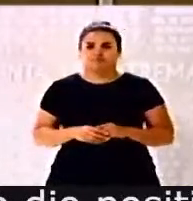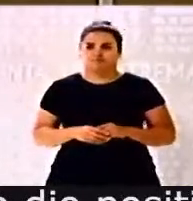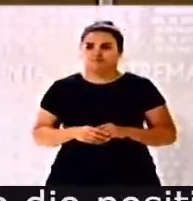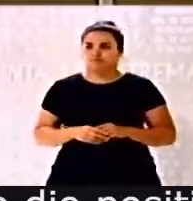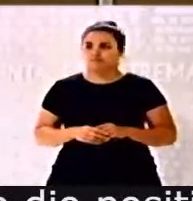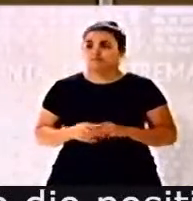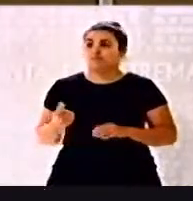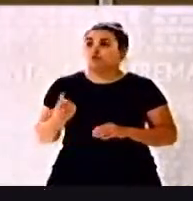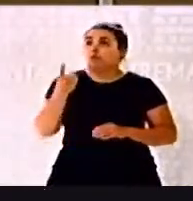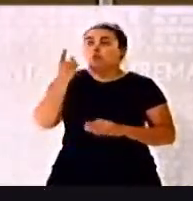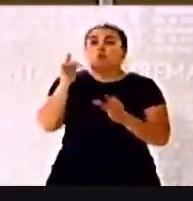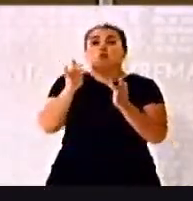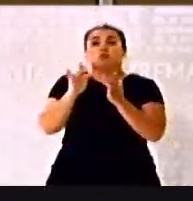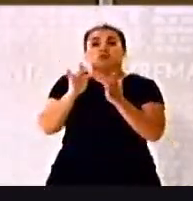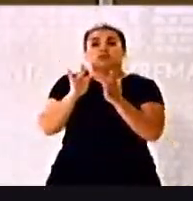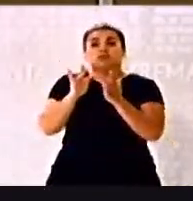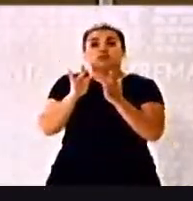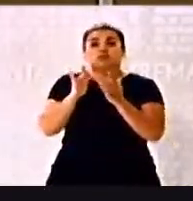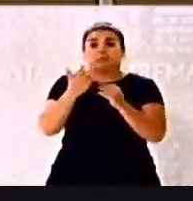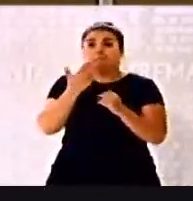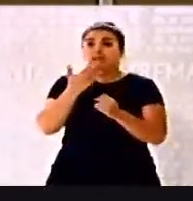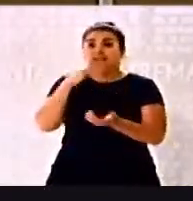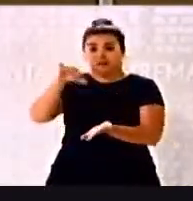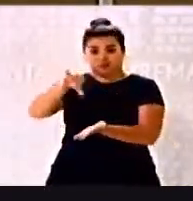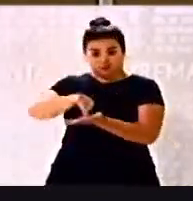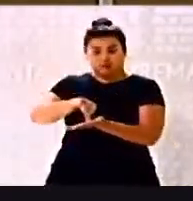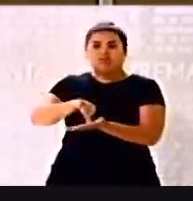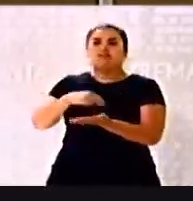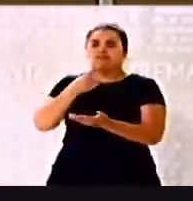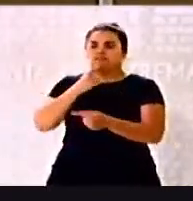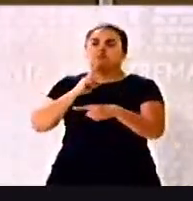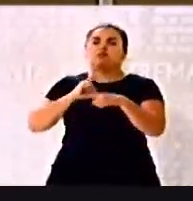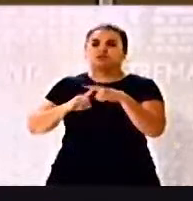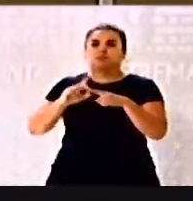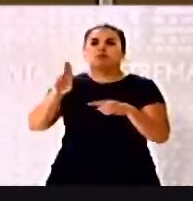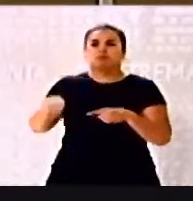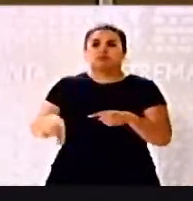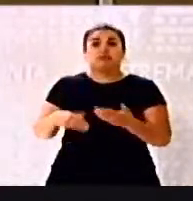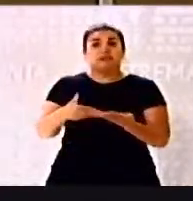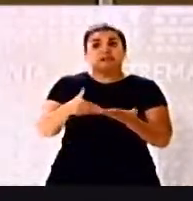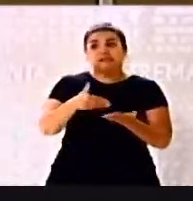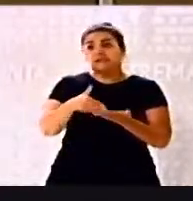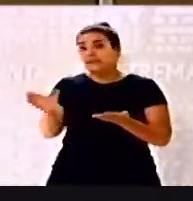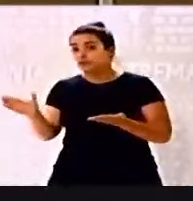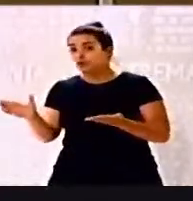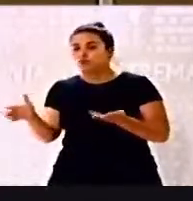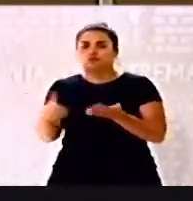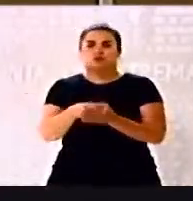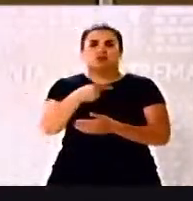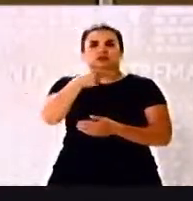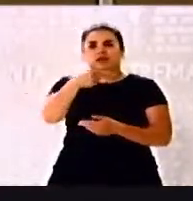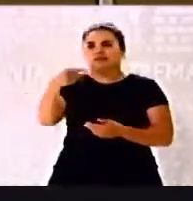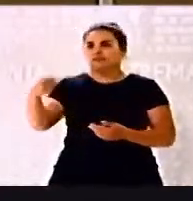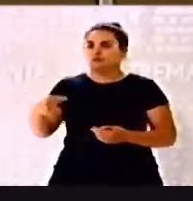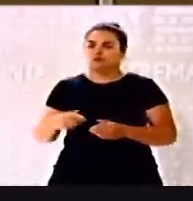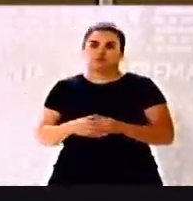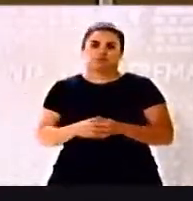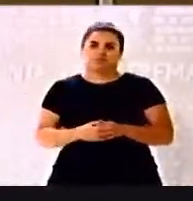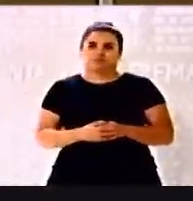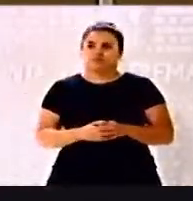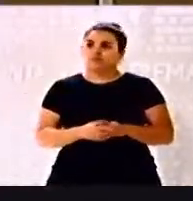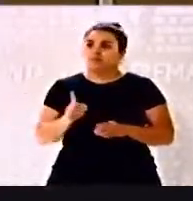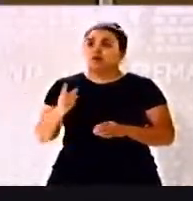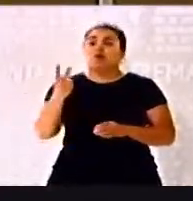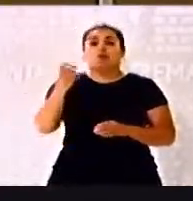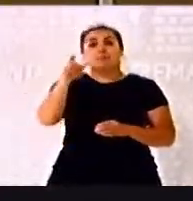Un contacto de Mérida ciudad ha dado positivo, el resto han sido negativos, incluidos las